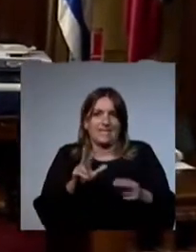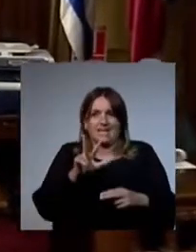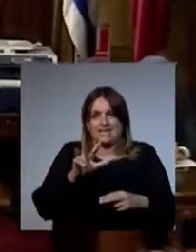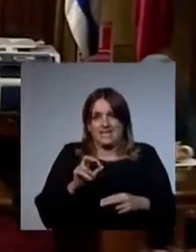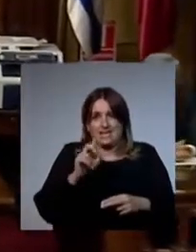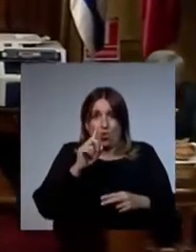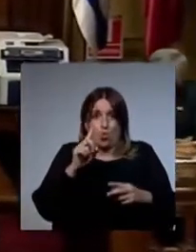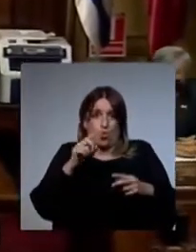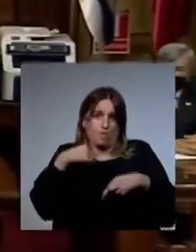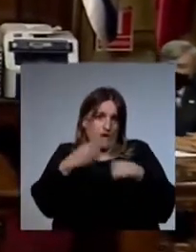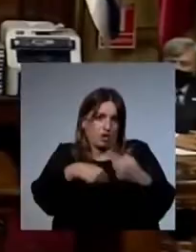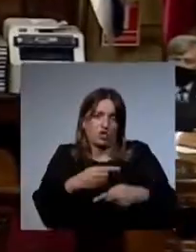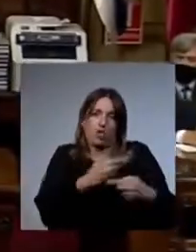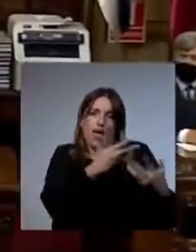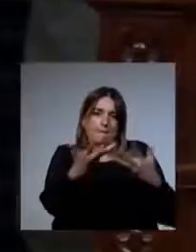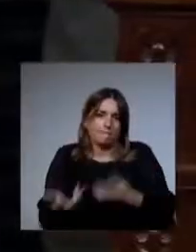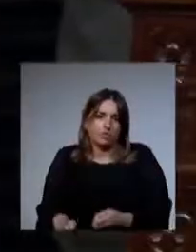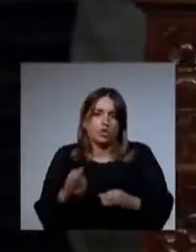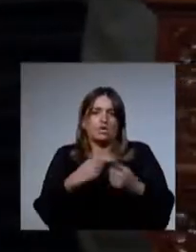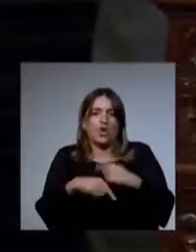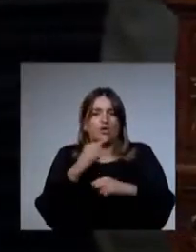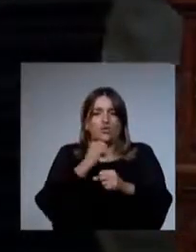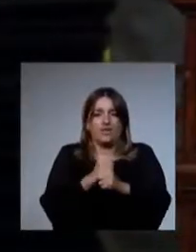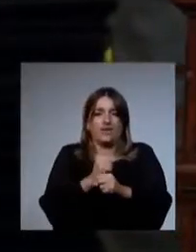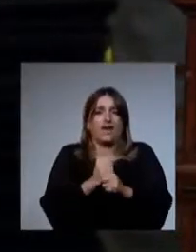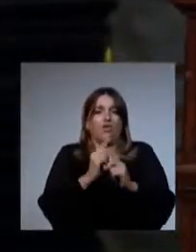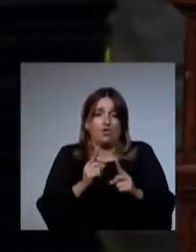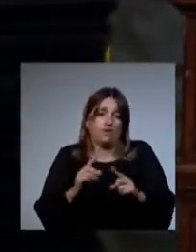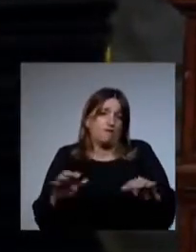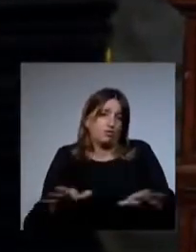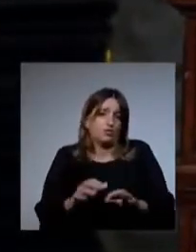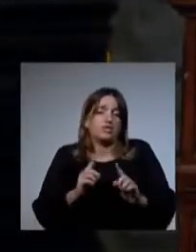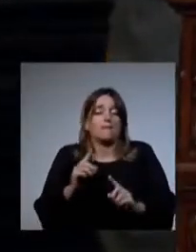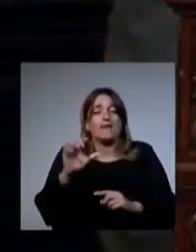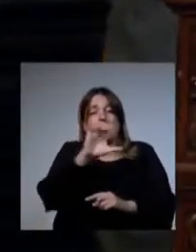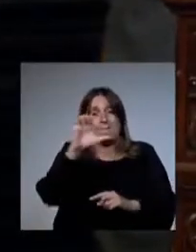seguir apuntalando a trabajadores y a las empresas empleadoras.